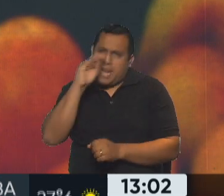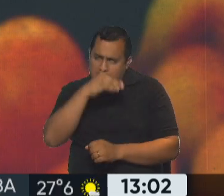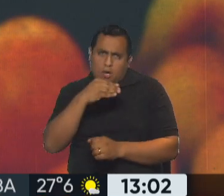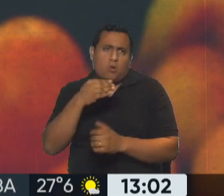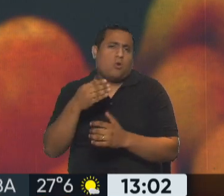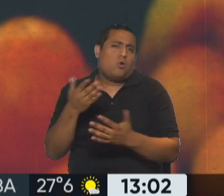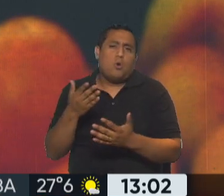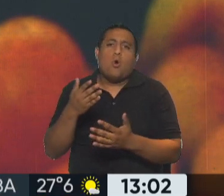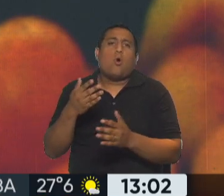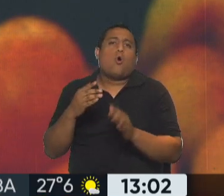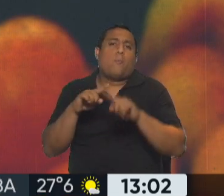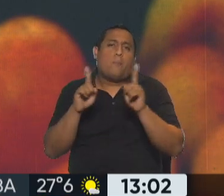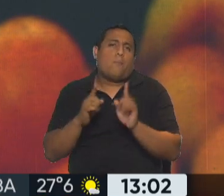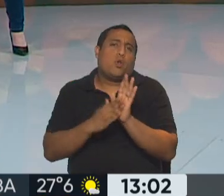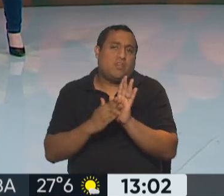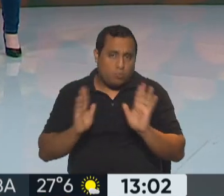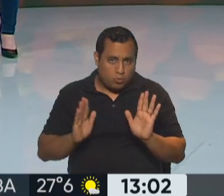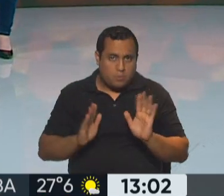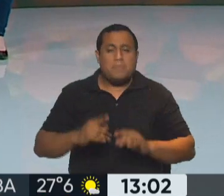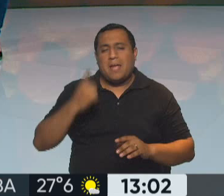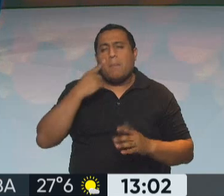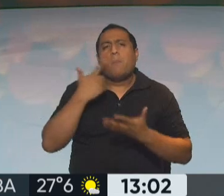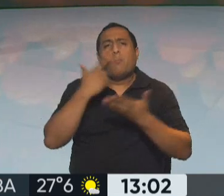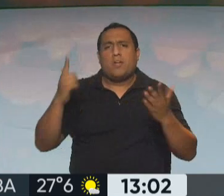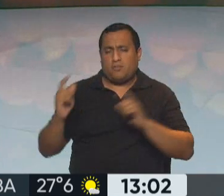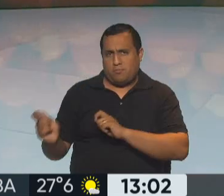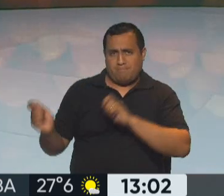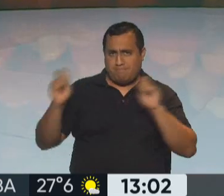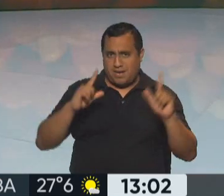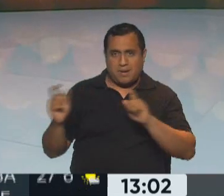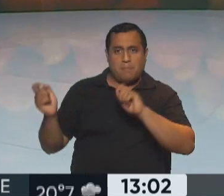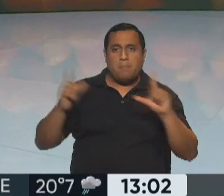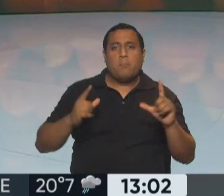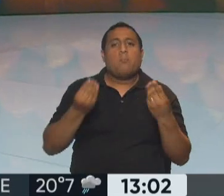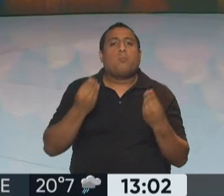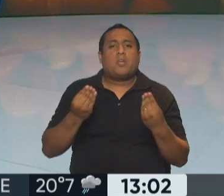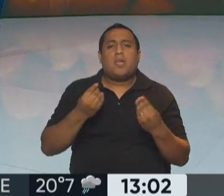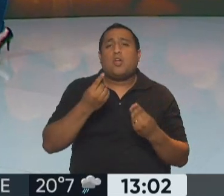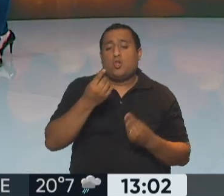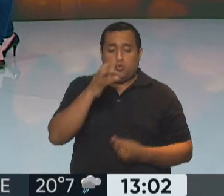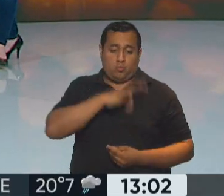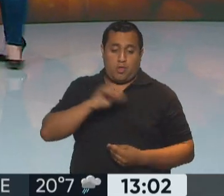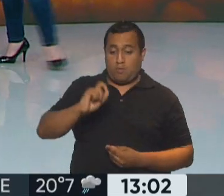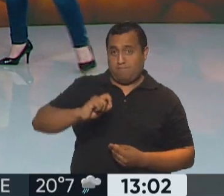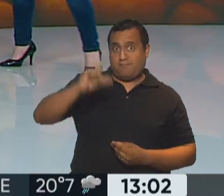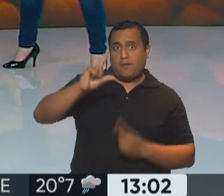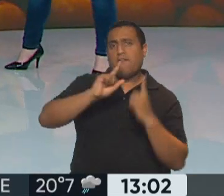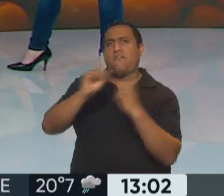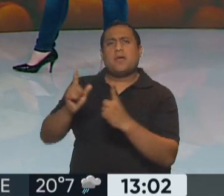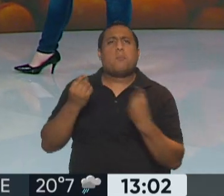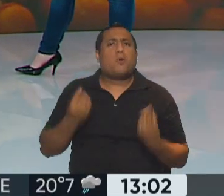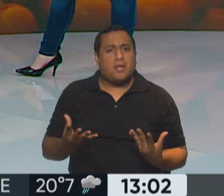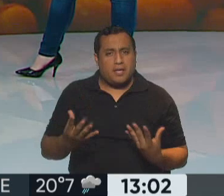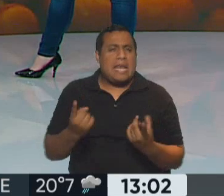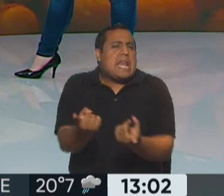ejemplo, de monotributo. Vamos a mostrar en algunas placas por qué una suma fija sirve, por qué es necesaria,